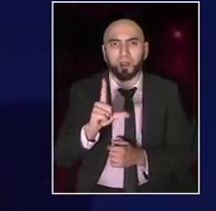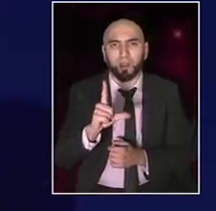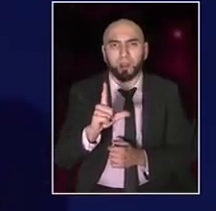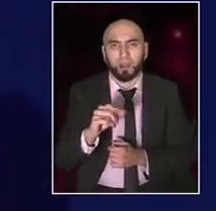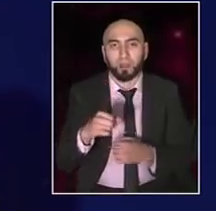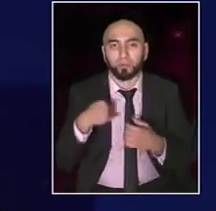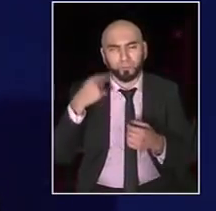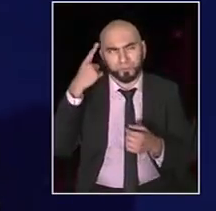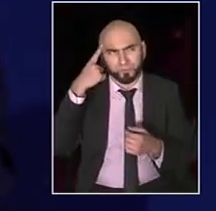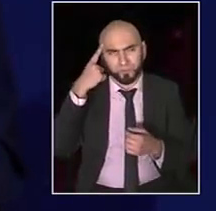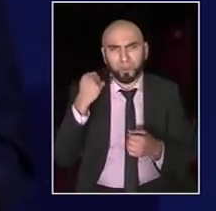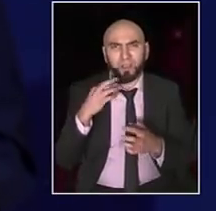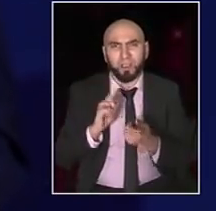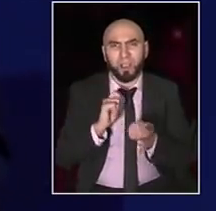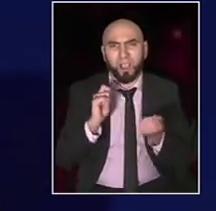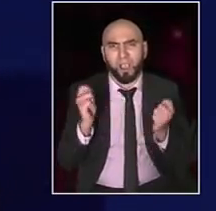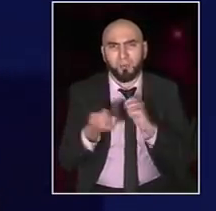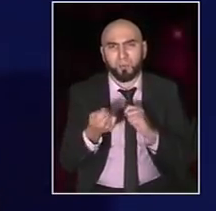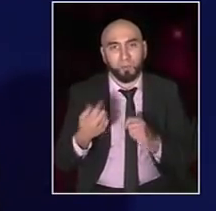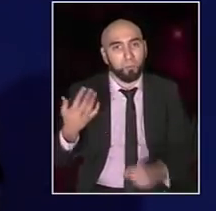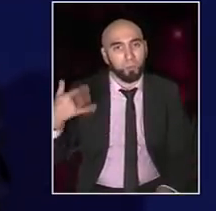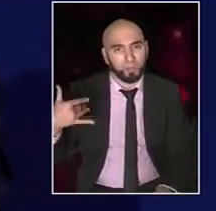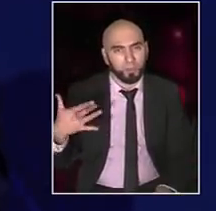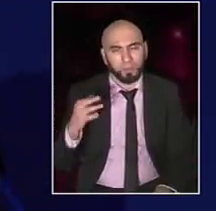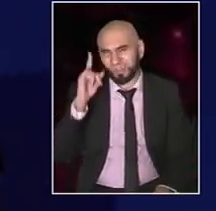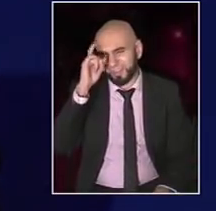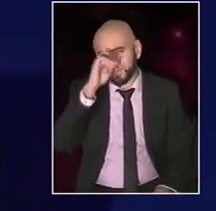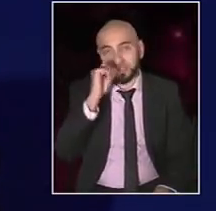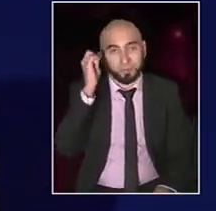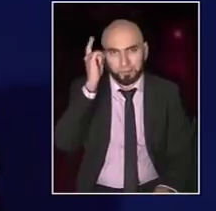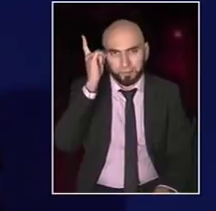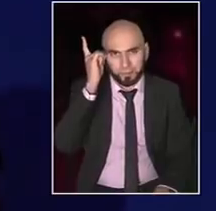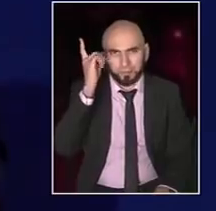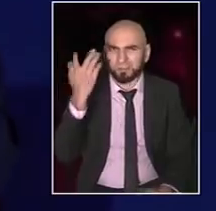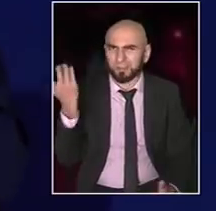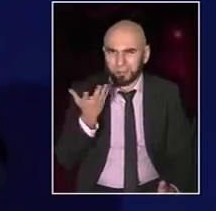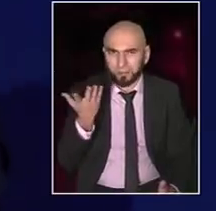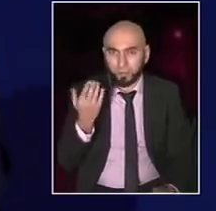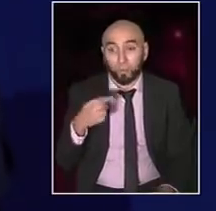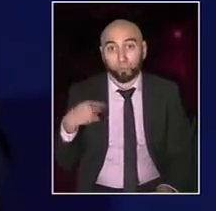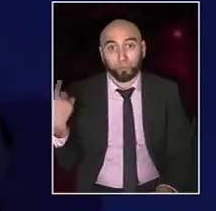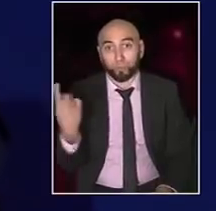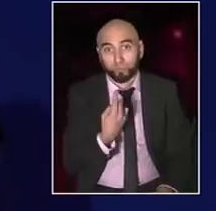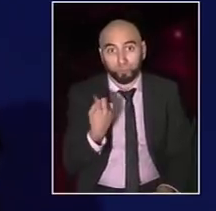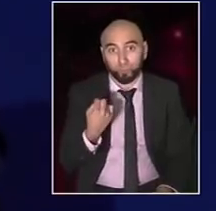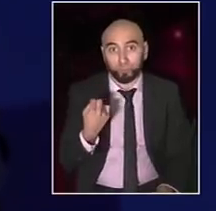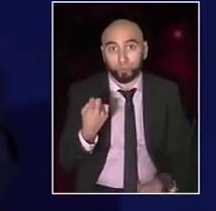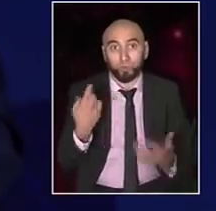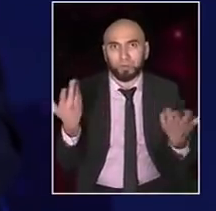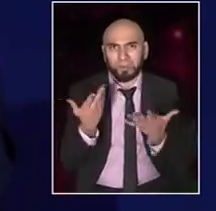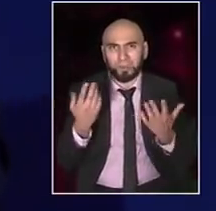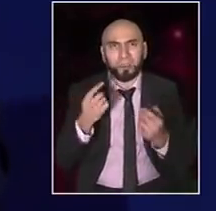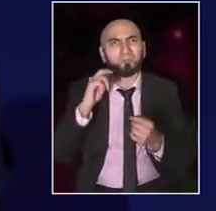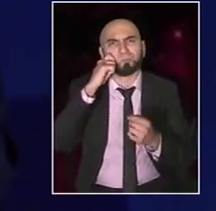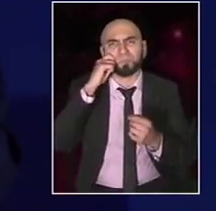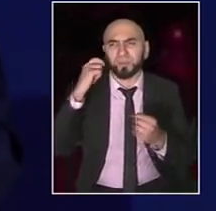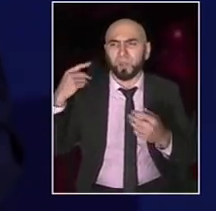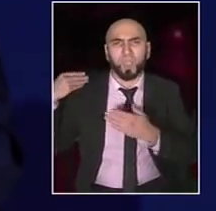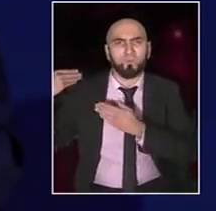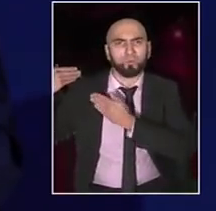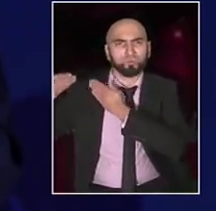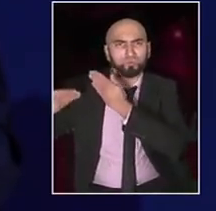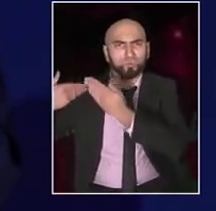relevante, que tal vez cuesta entenderlo. Nosotros hasta aquí somos producto de la evolución todos los seres vivos del planeta.